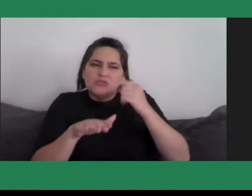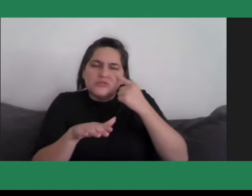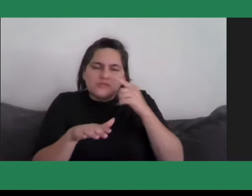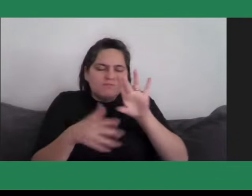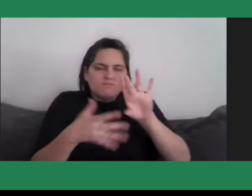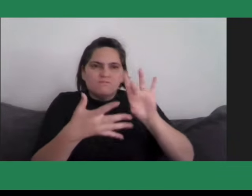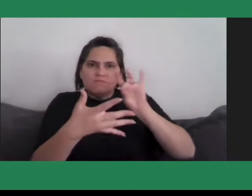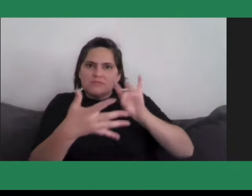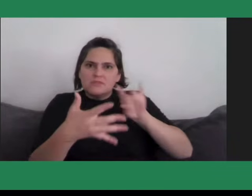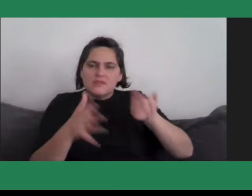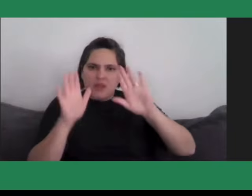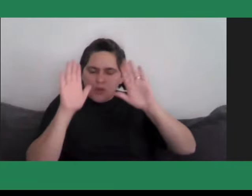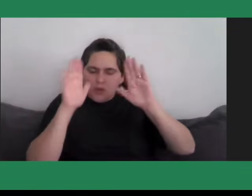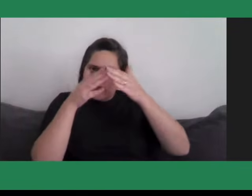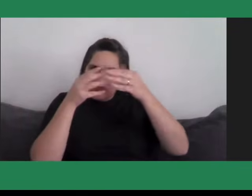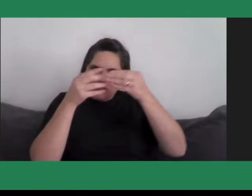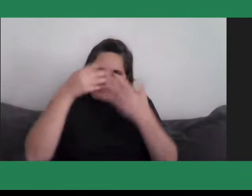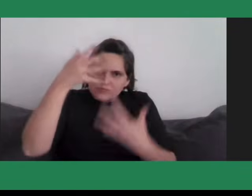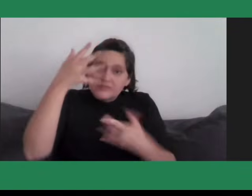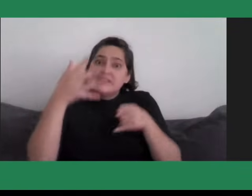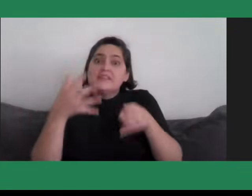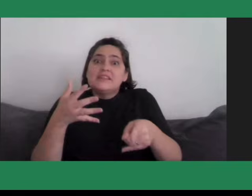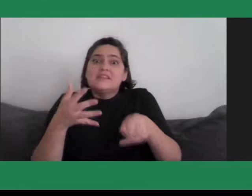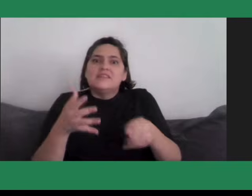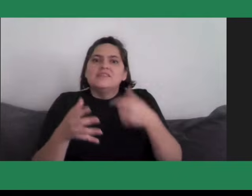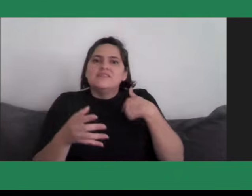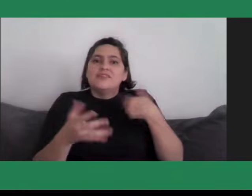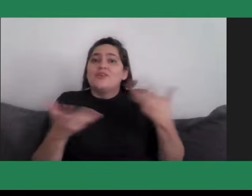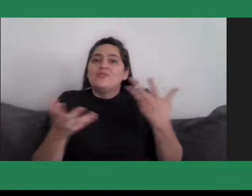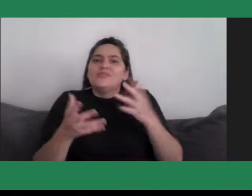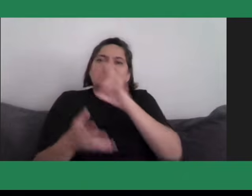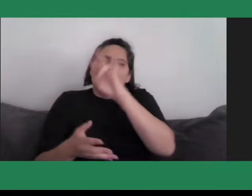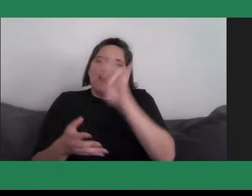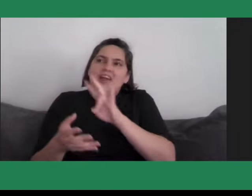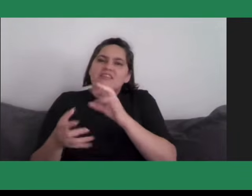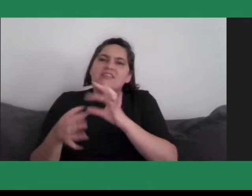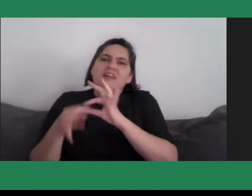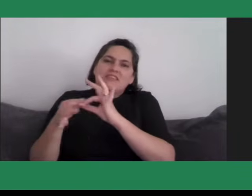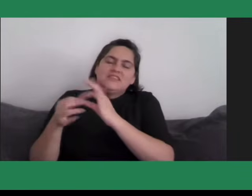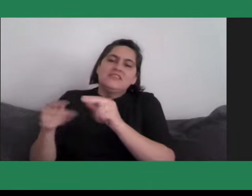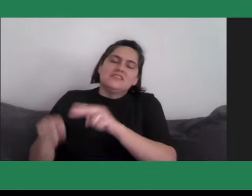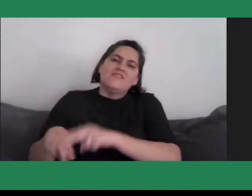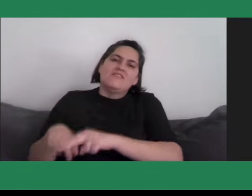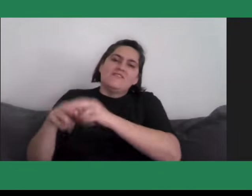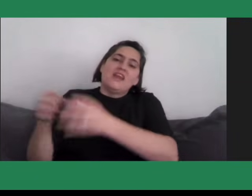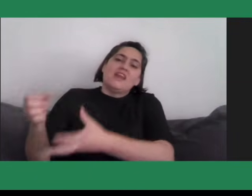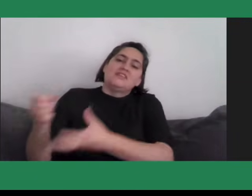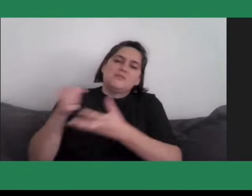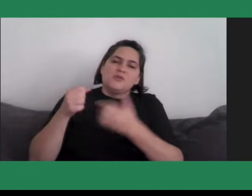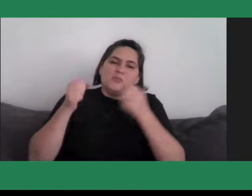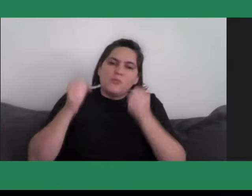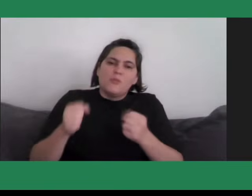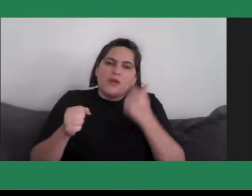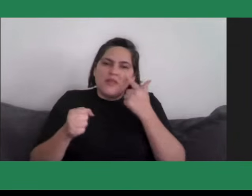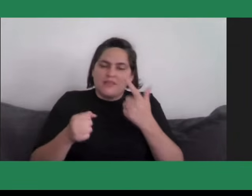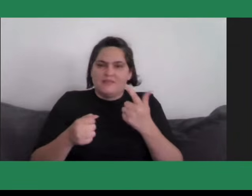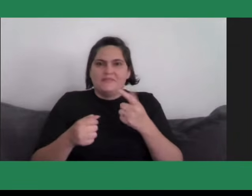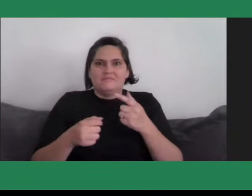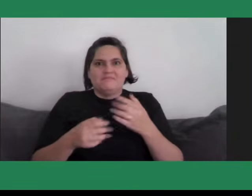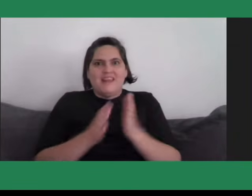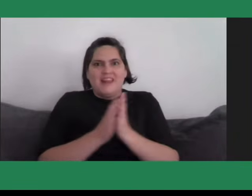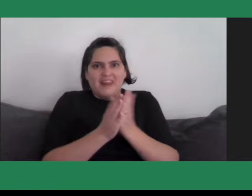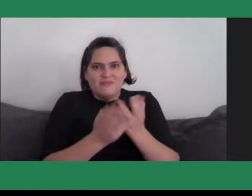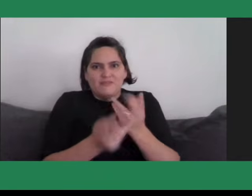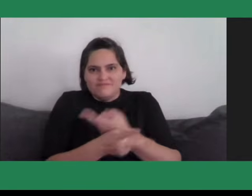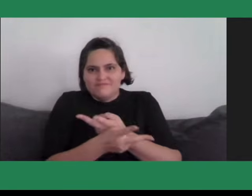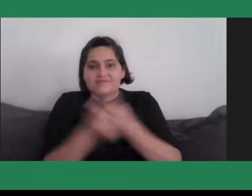Autista. Esto es una realidad gracias al financiamiento del Servicio Nacional de la Discapacidad, CENADIS. Y vamos a estar en un ciclo